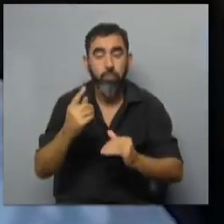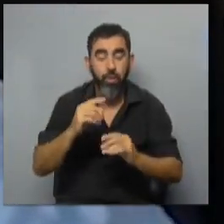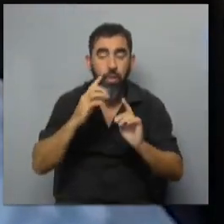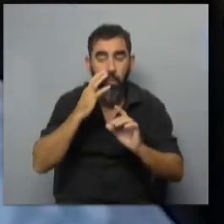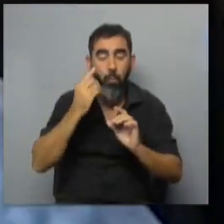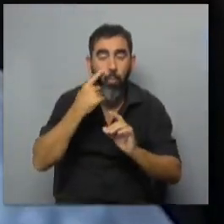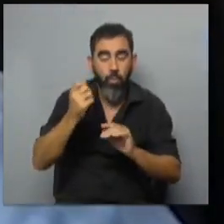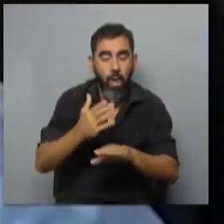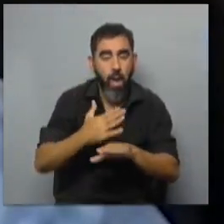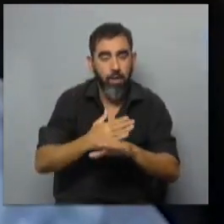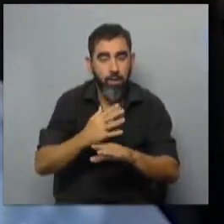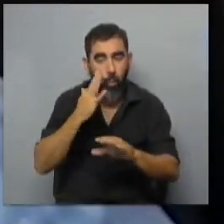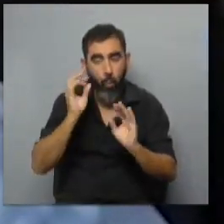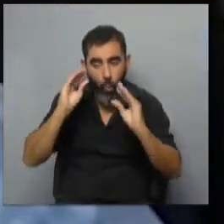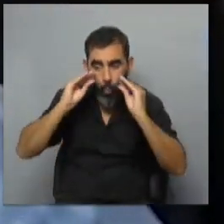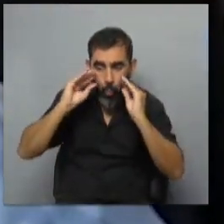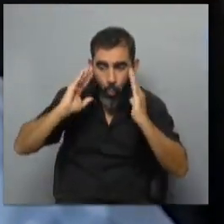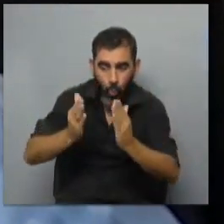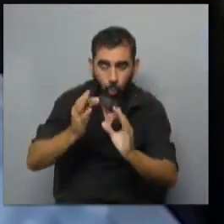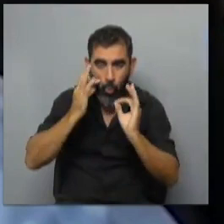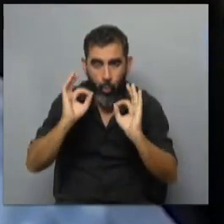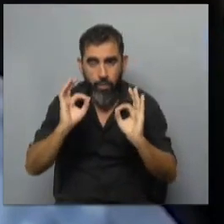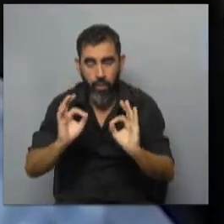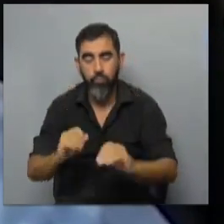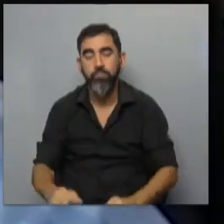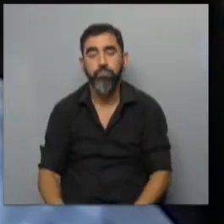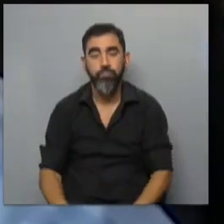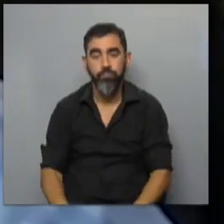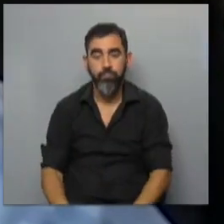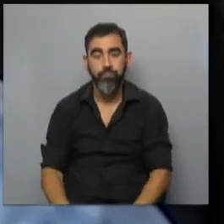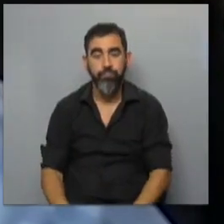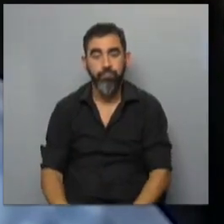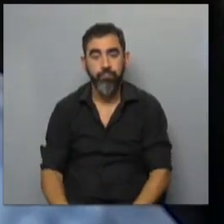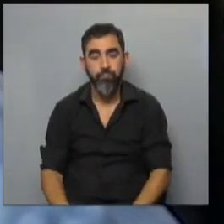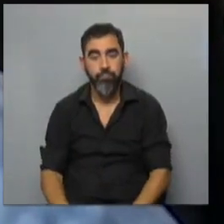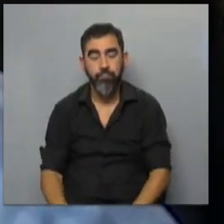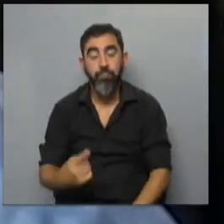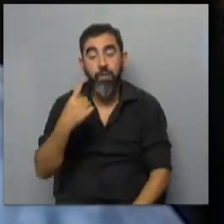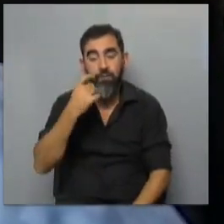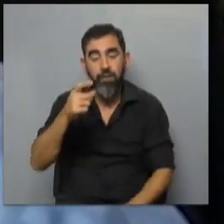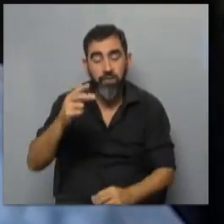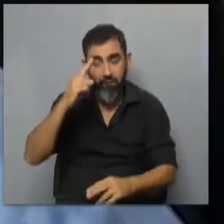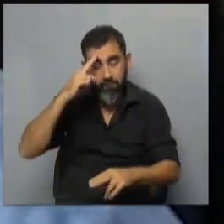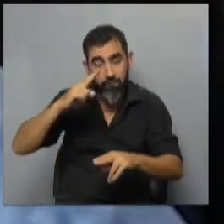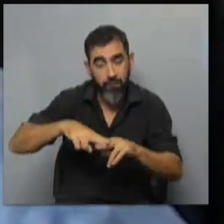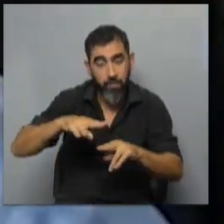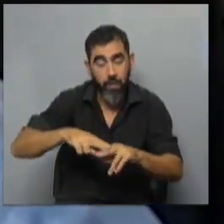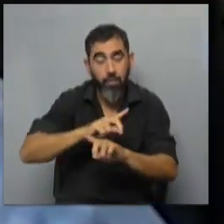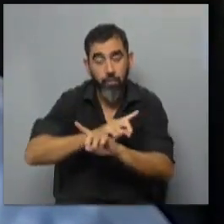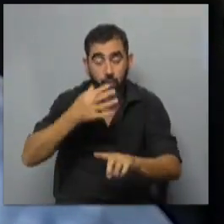que estar preocupados ocupados en evitar este tipo de que estas suscripciones no